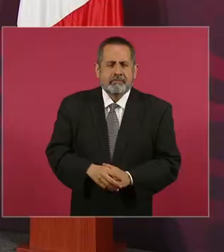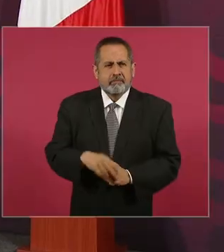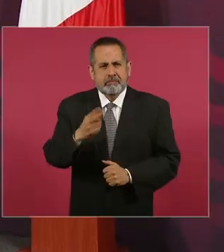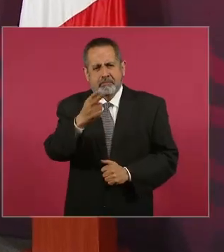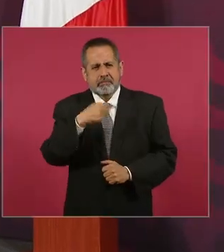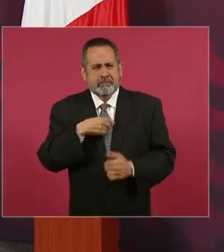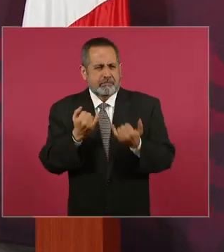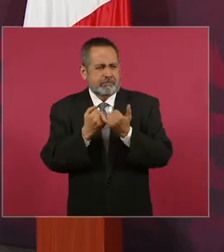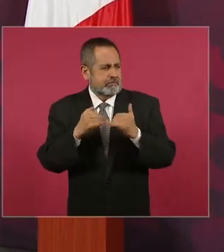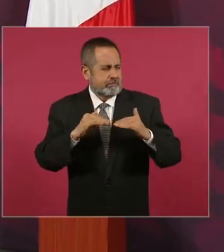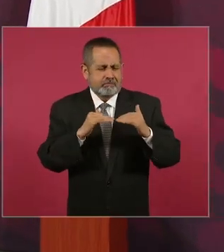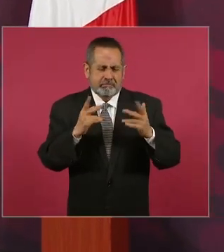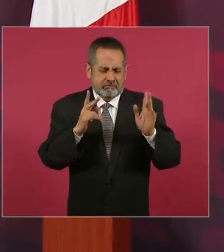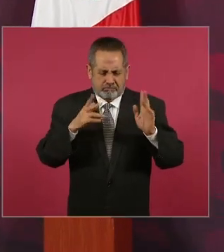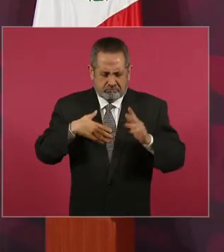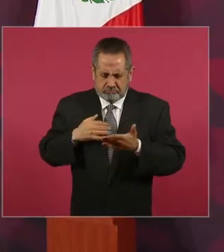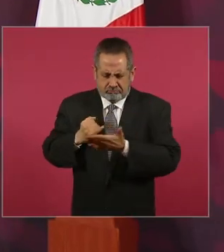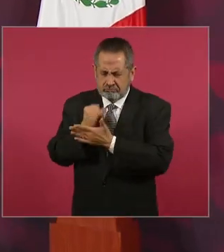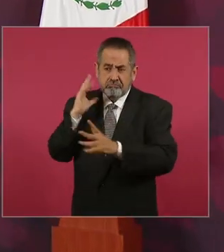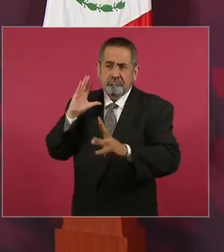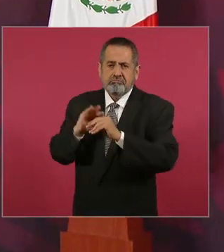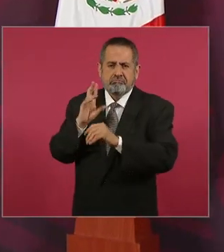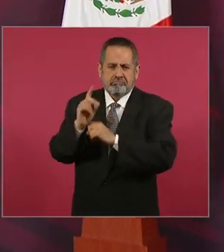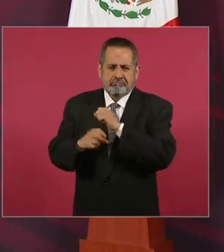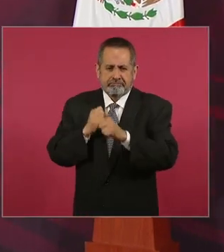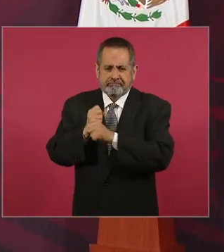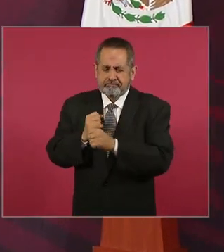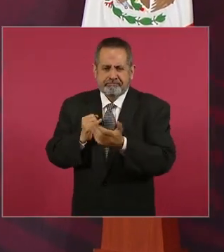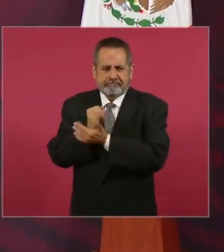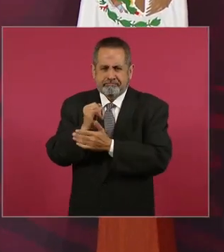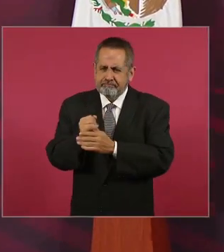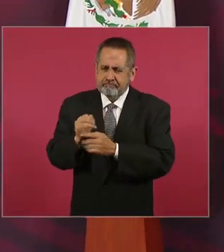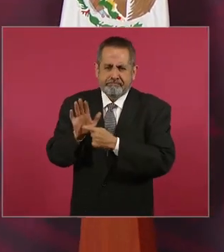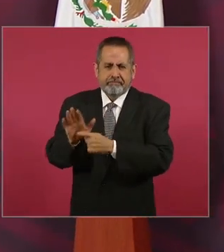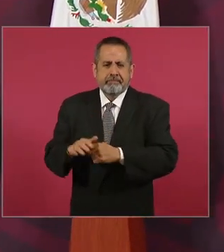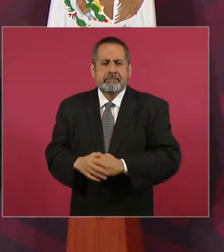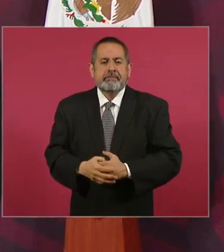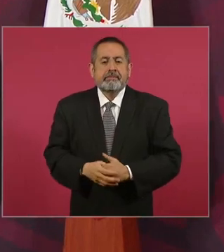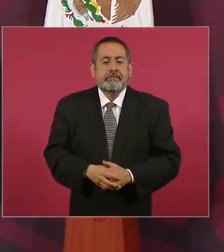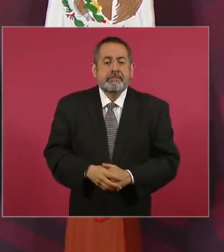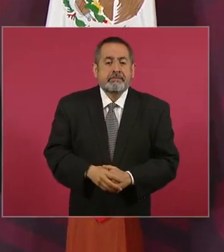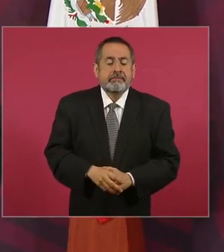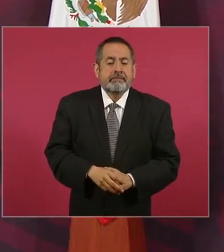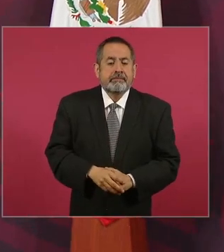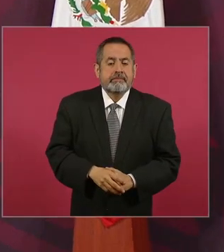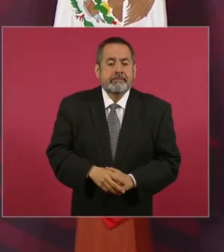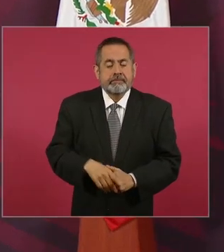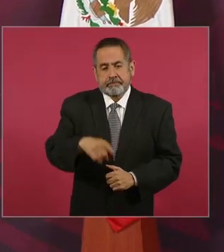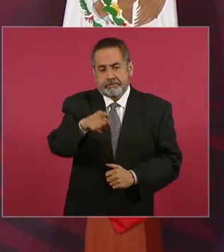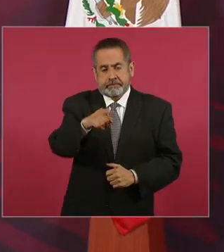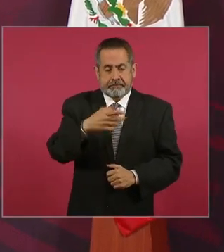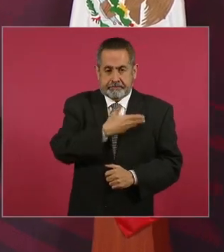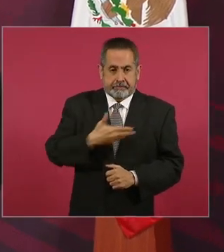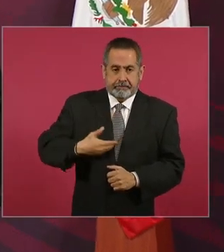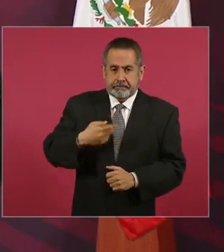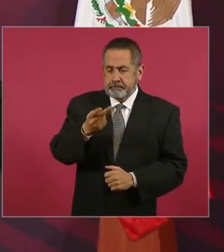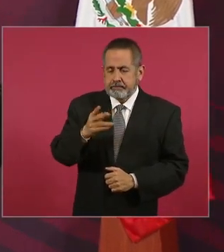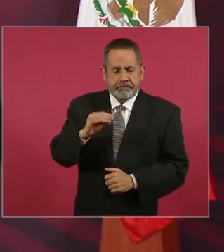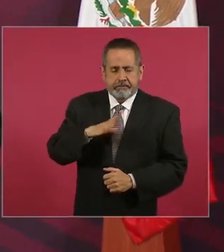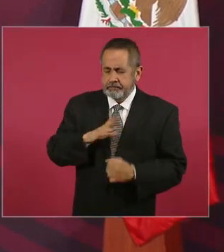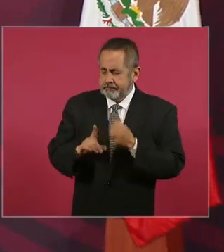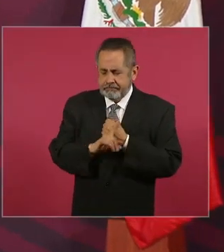somos iguales. Yo estoy definida desde hace 30 años y por la gente. Sí, pero no, por no, gente, no hay por ningún mexicanos.